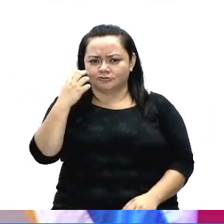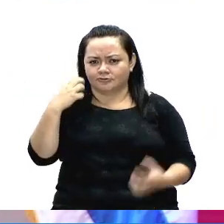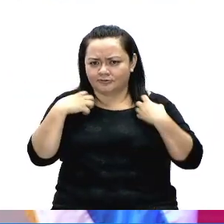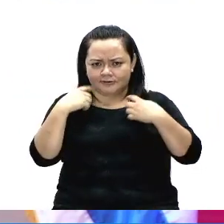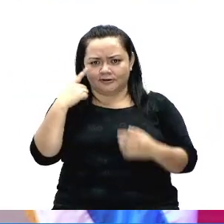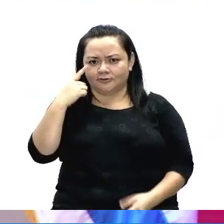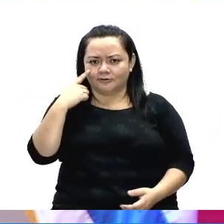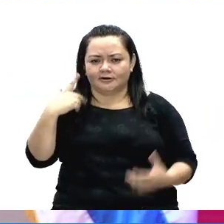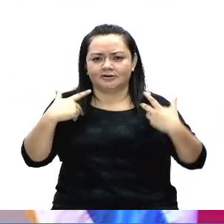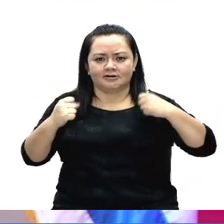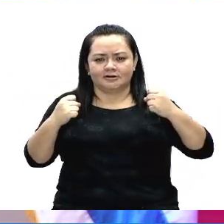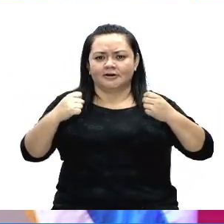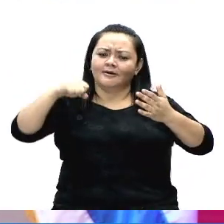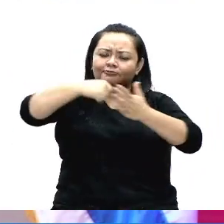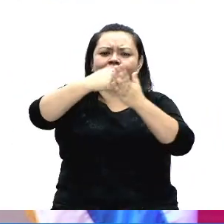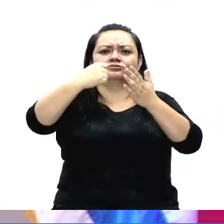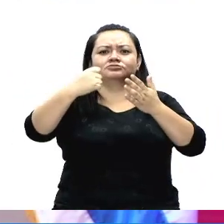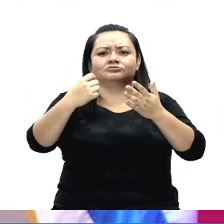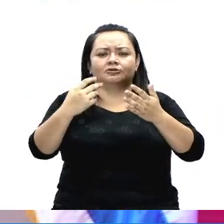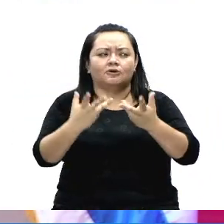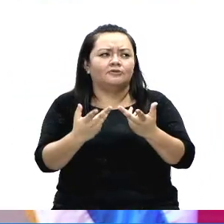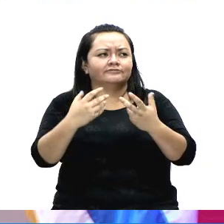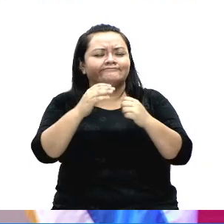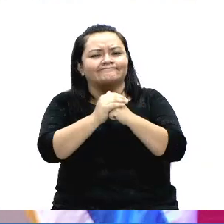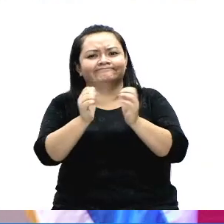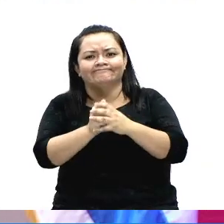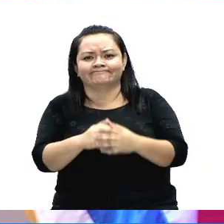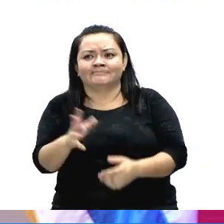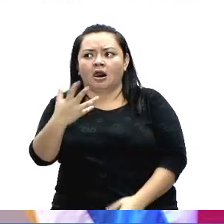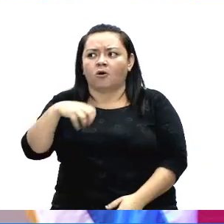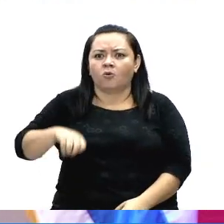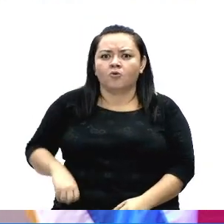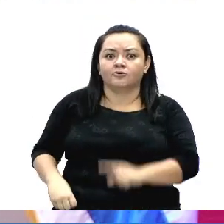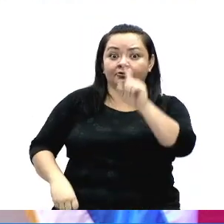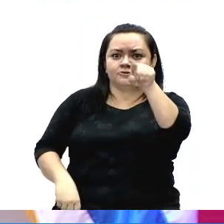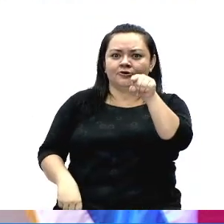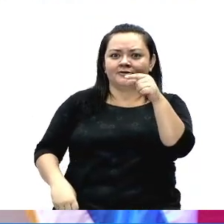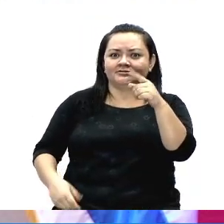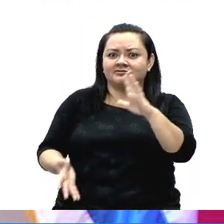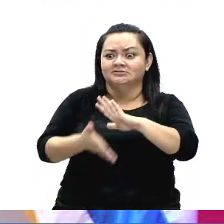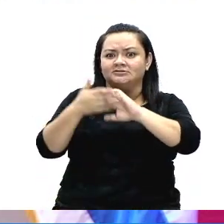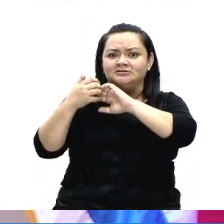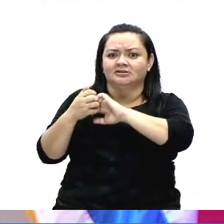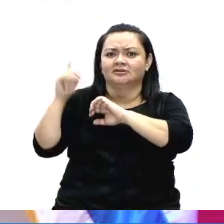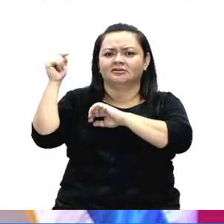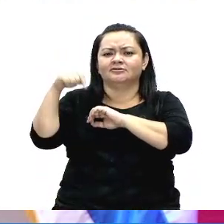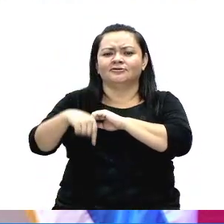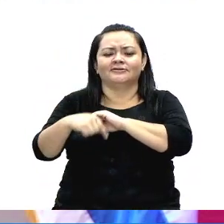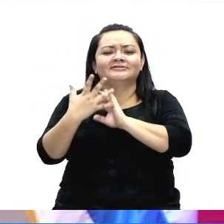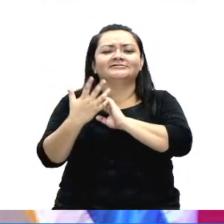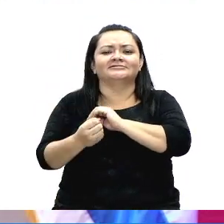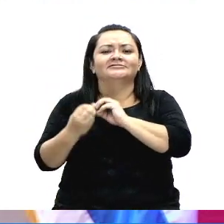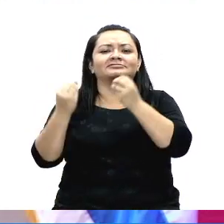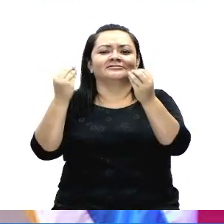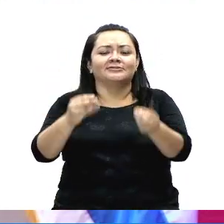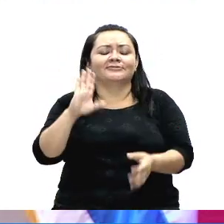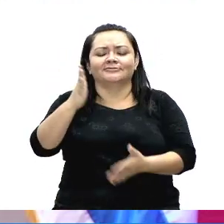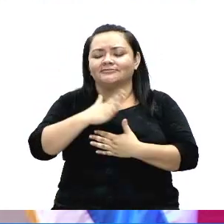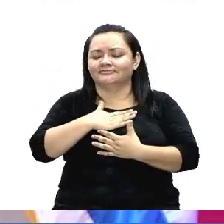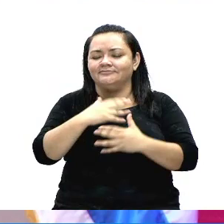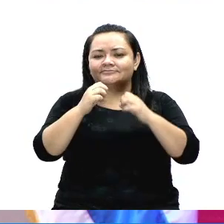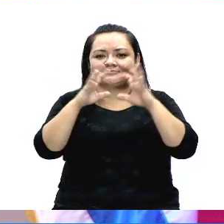enfermedades de accidentes de dificultades de robos de donde dios te sacó y donde dios te tiene por su inmensa